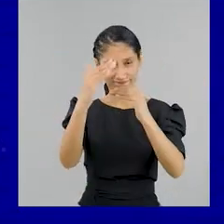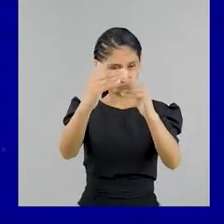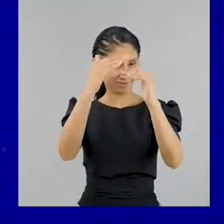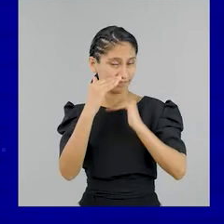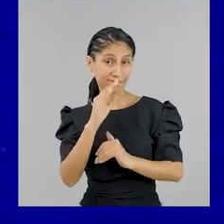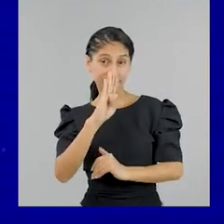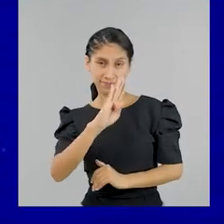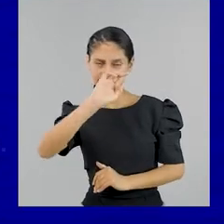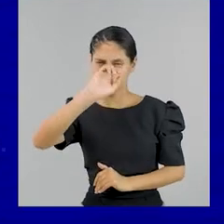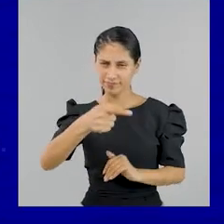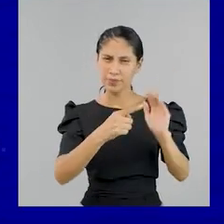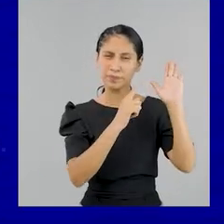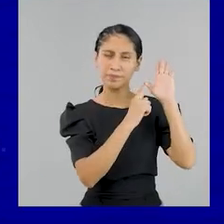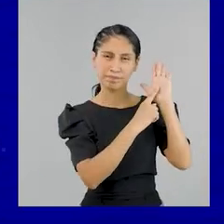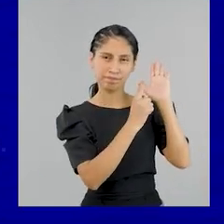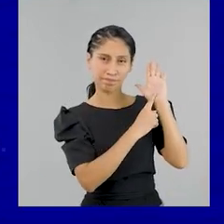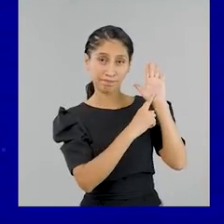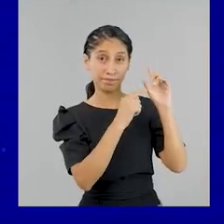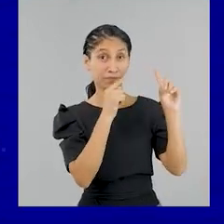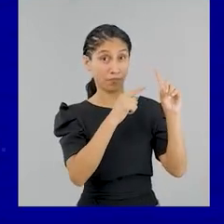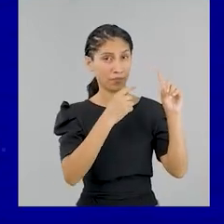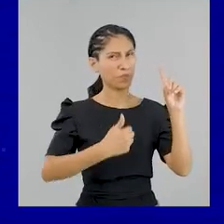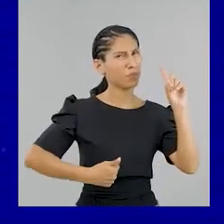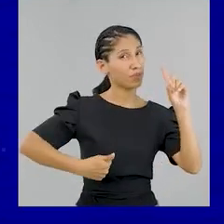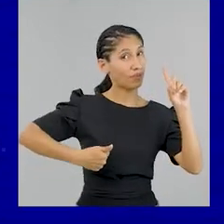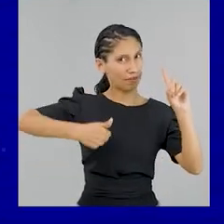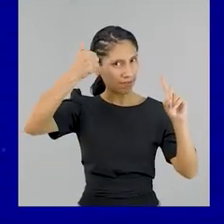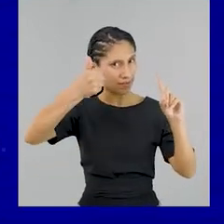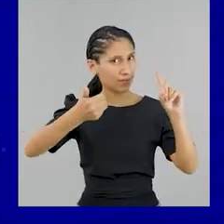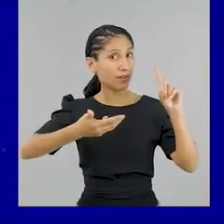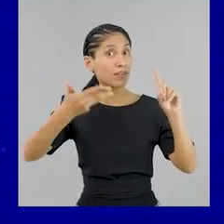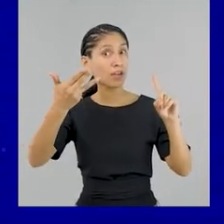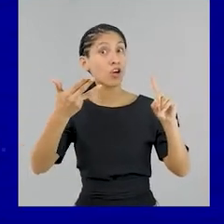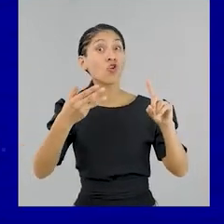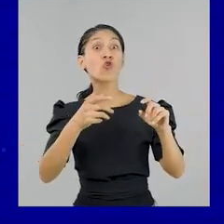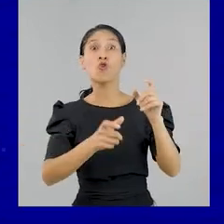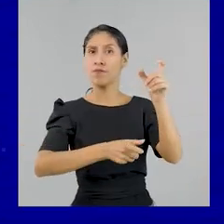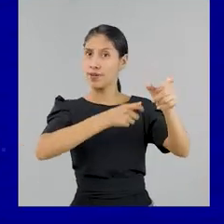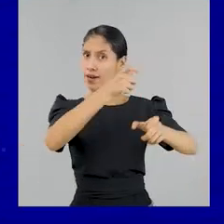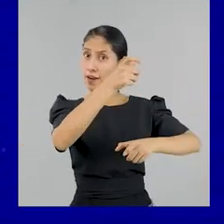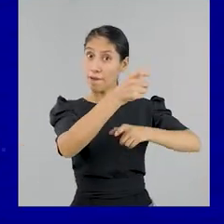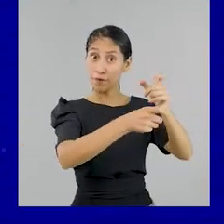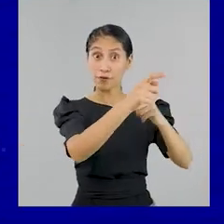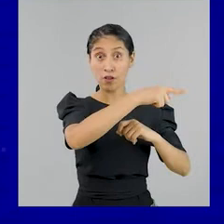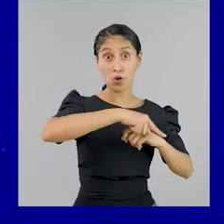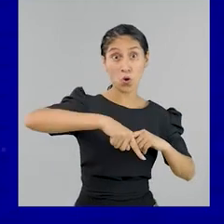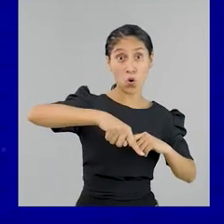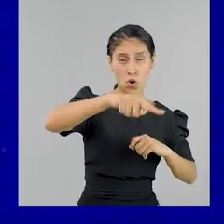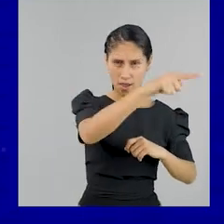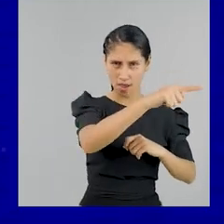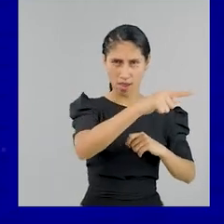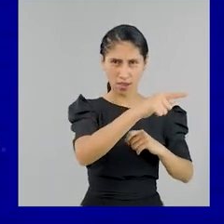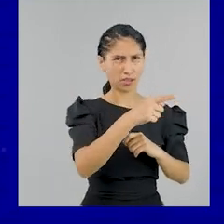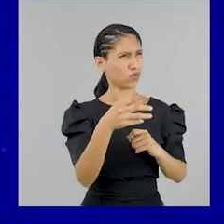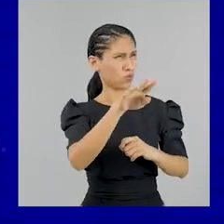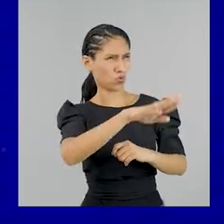La alternativa B dice: lidera las políticas españolas contra los indios. Del